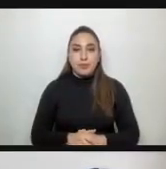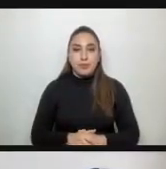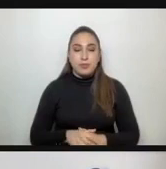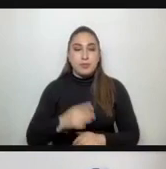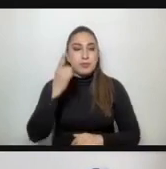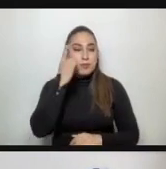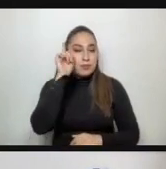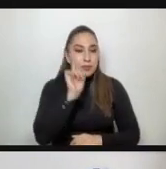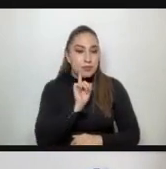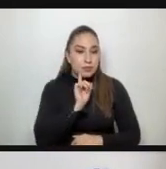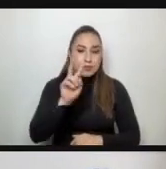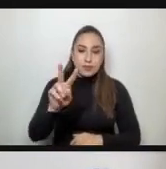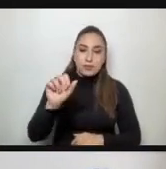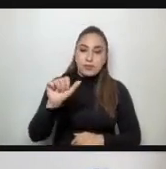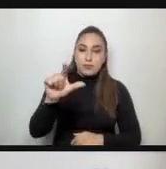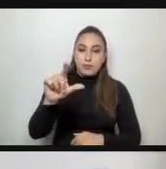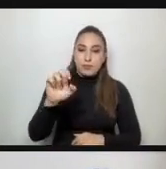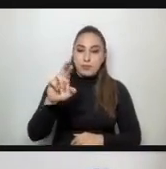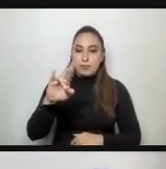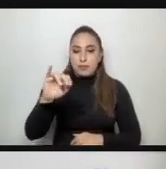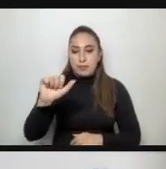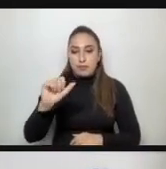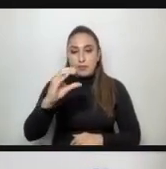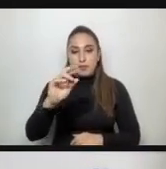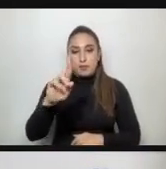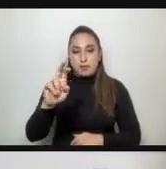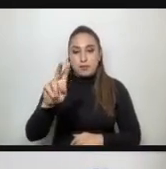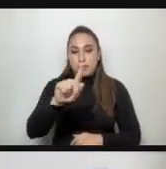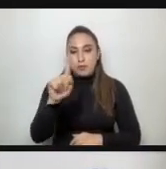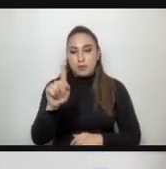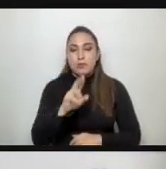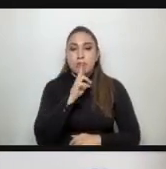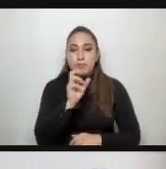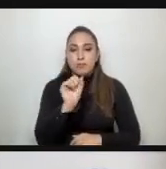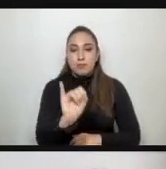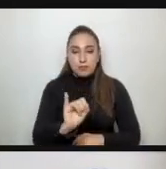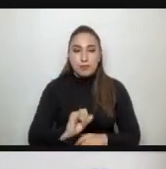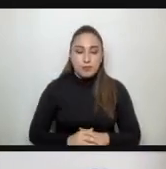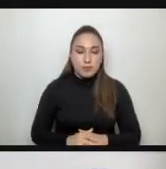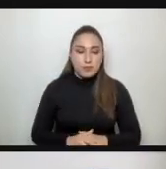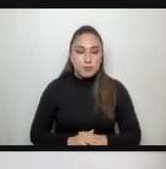Diputada Miriam Valeria Cruz Flores. Valeria Cruz, a favor.